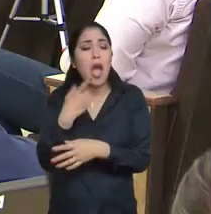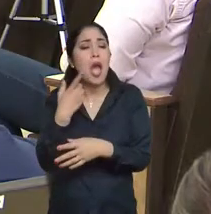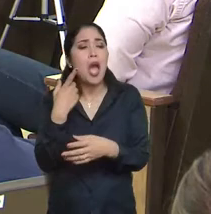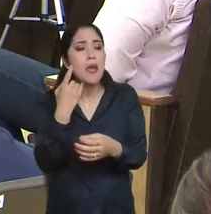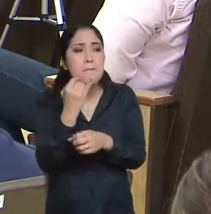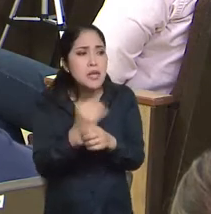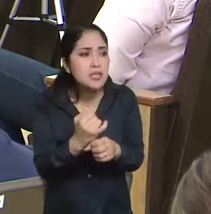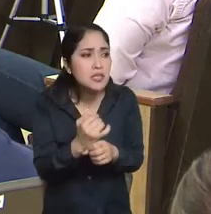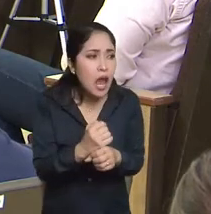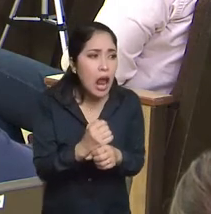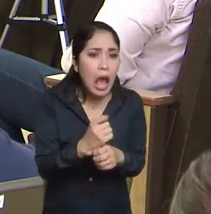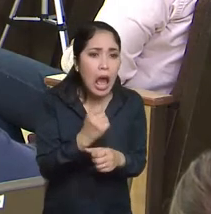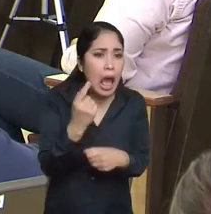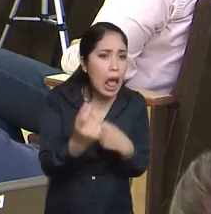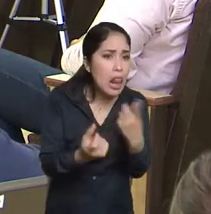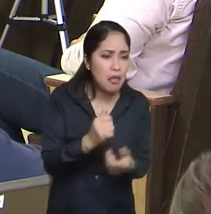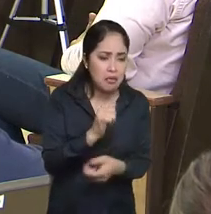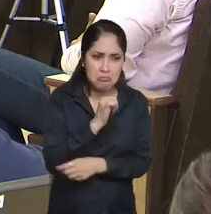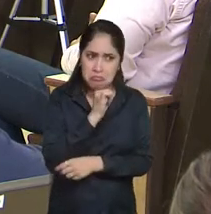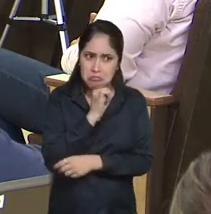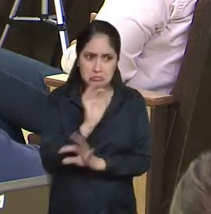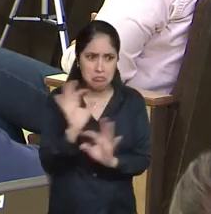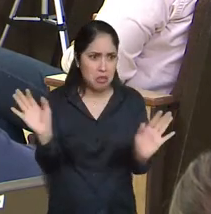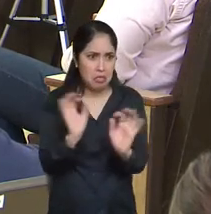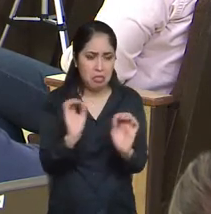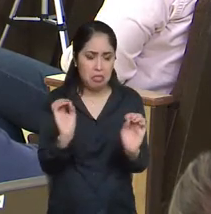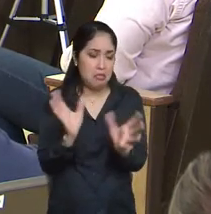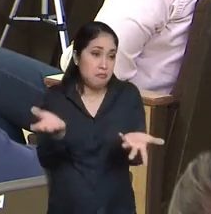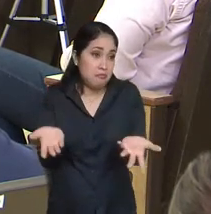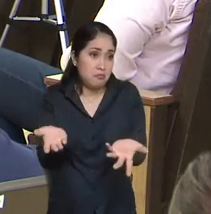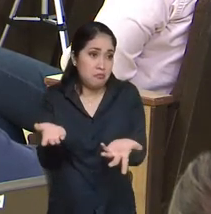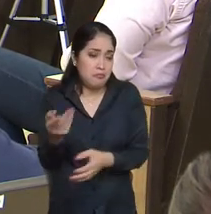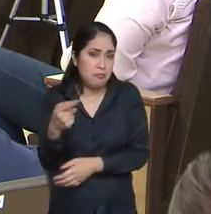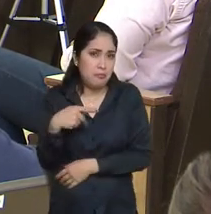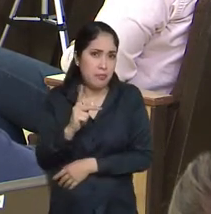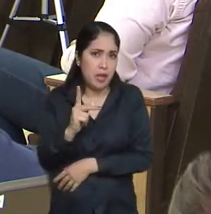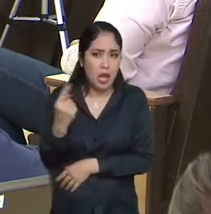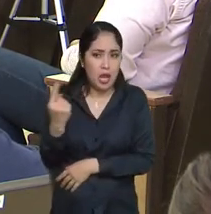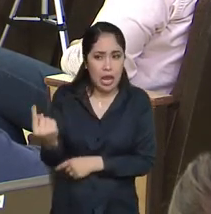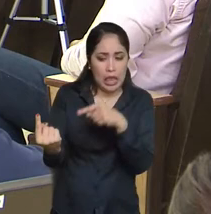Probablemente, como él iba llegando, no tenía